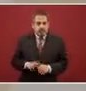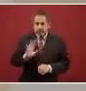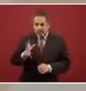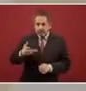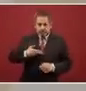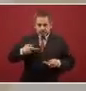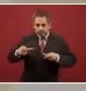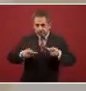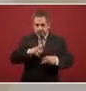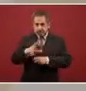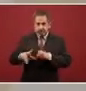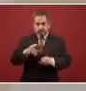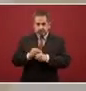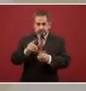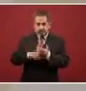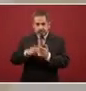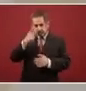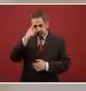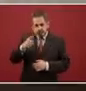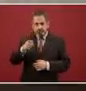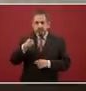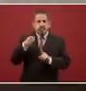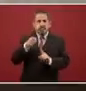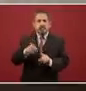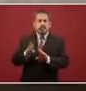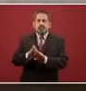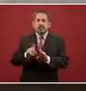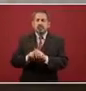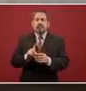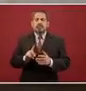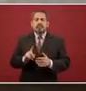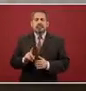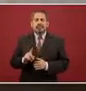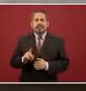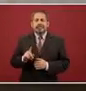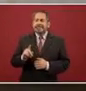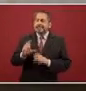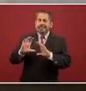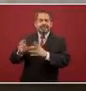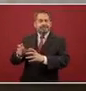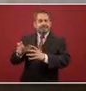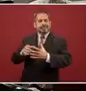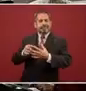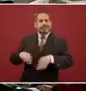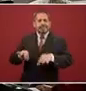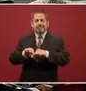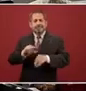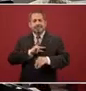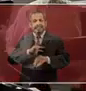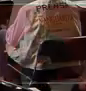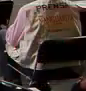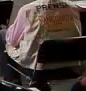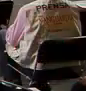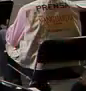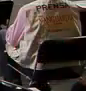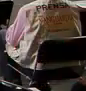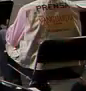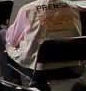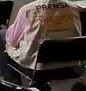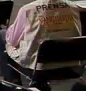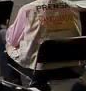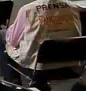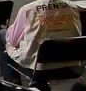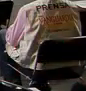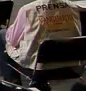también con la atención en el primer nivel de módulos específicos donde se va a hacer el